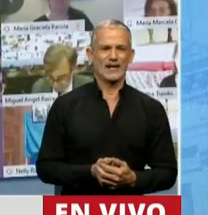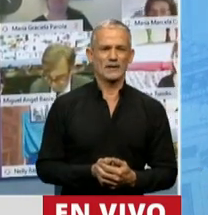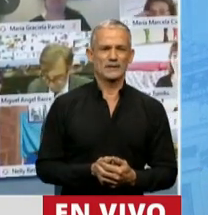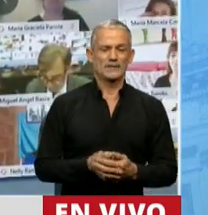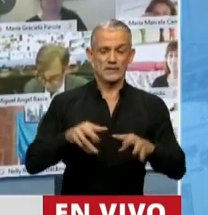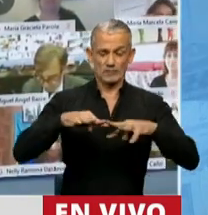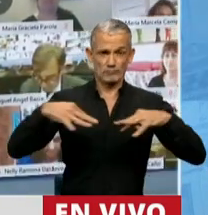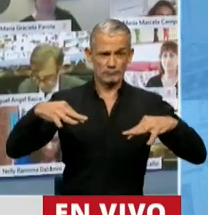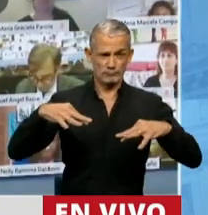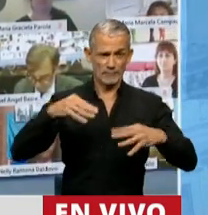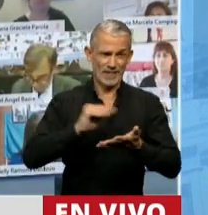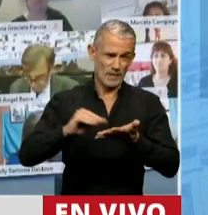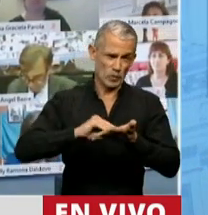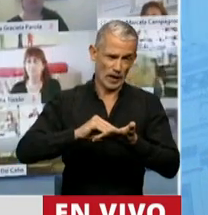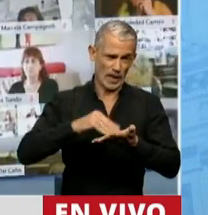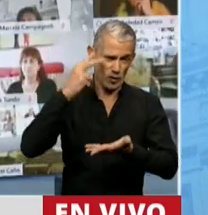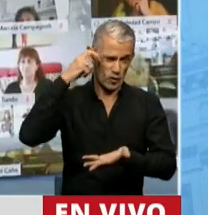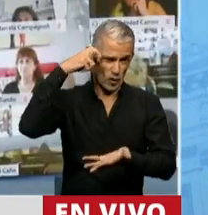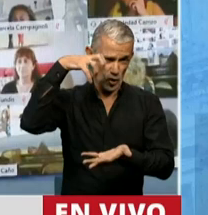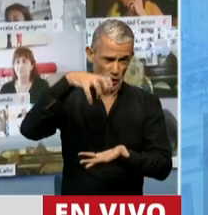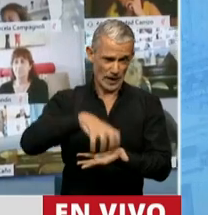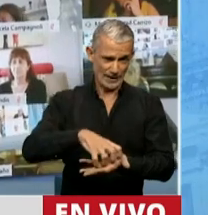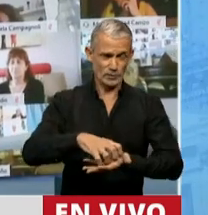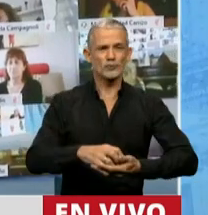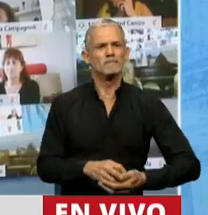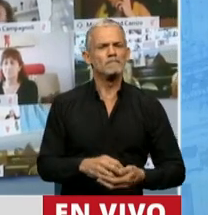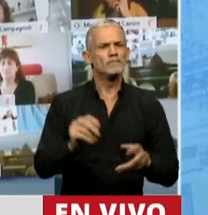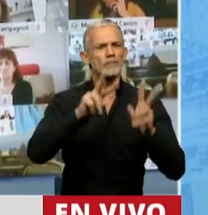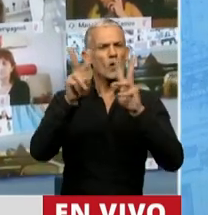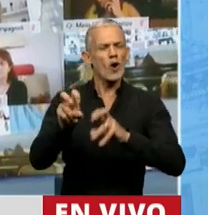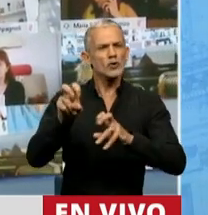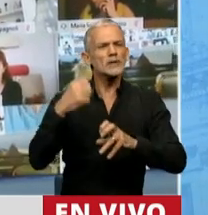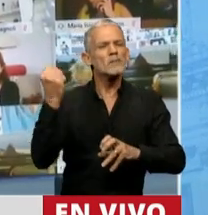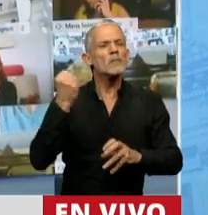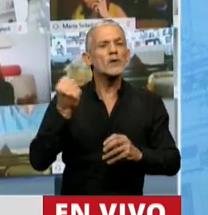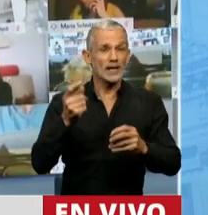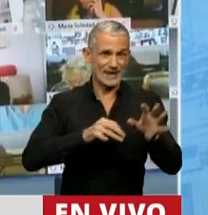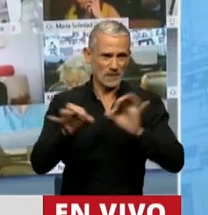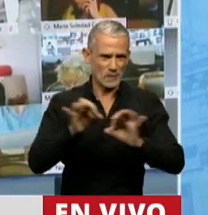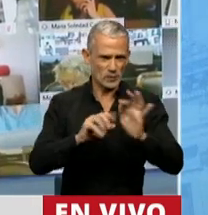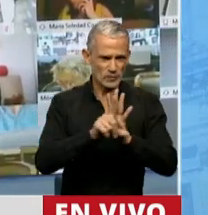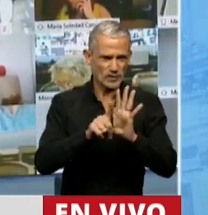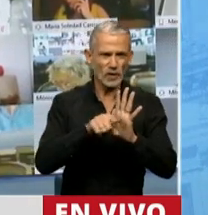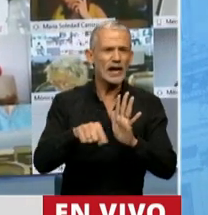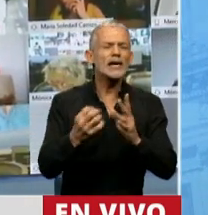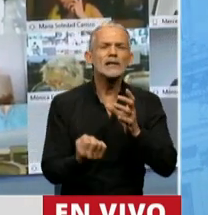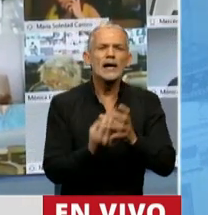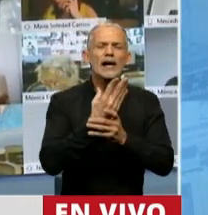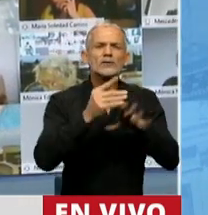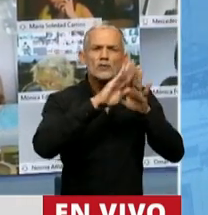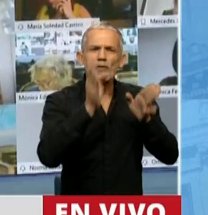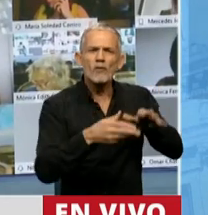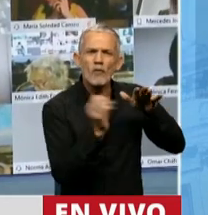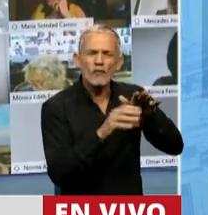del Honorable Cámara de Diputados. Otra cuestión destacable del proyecto es la creación del